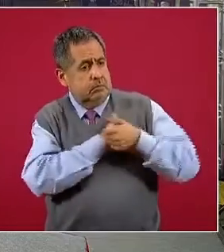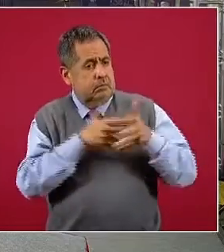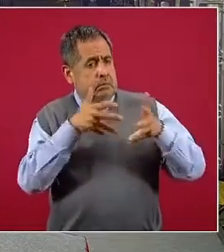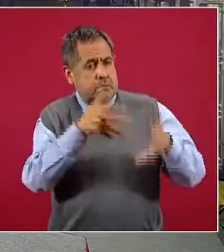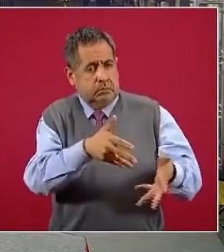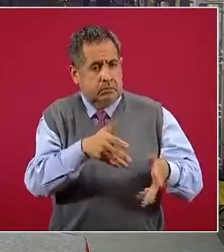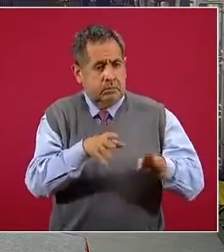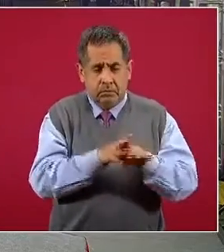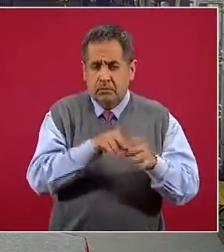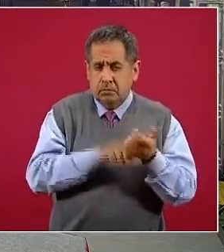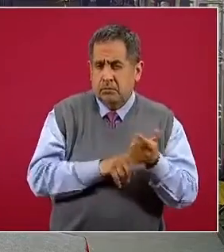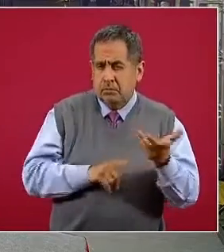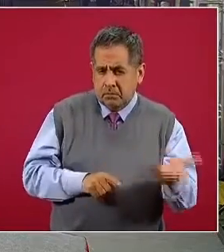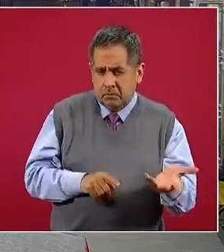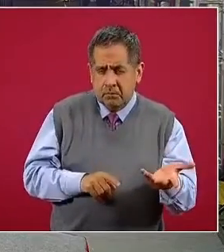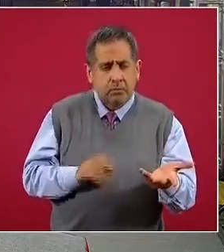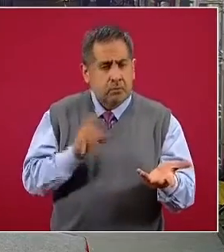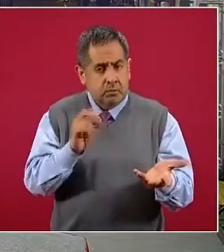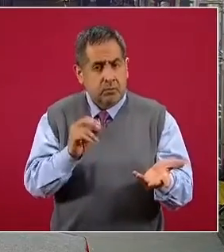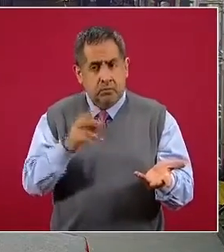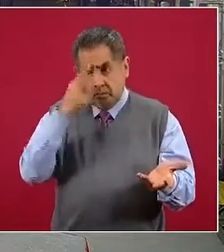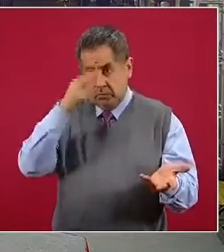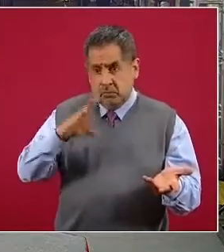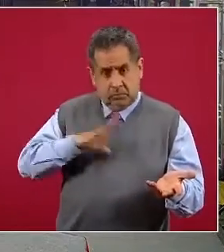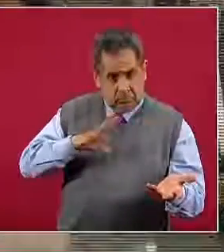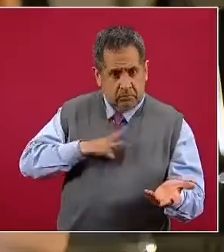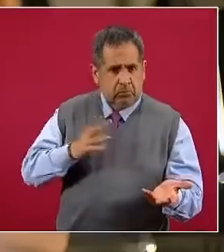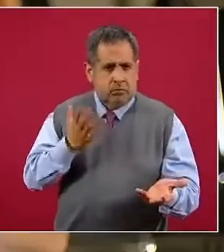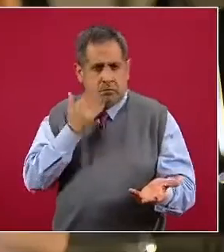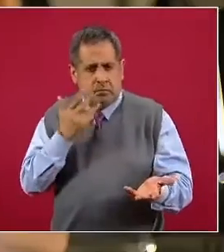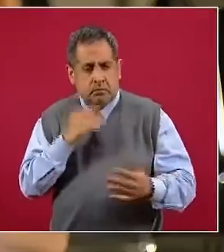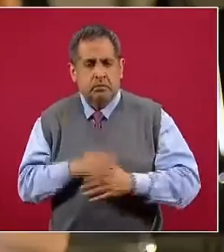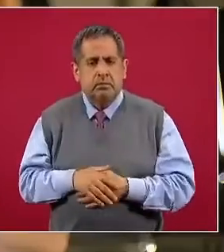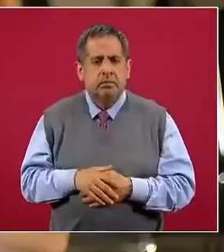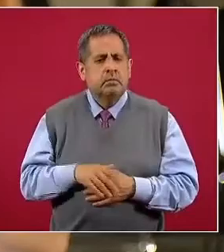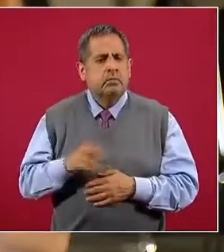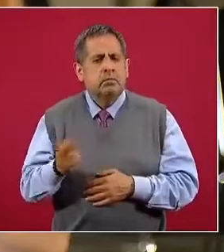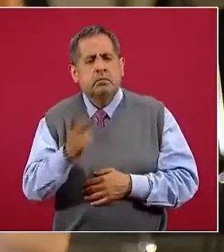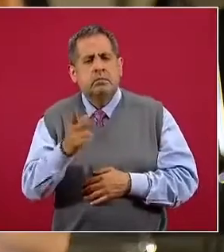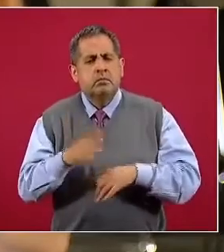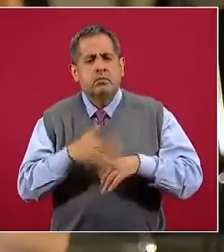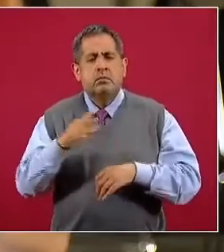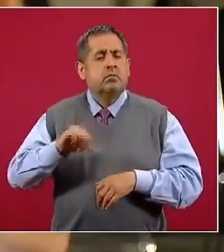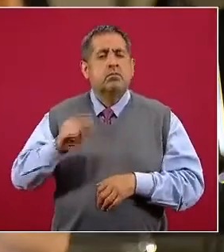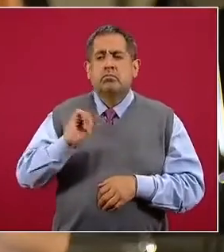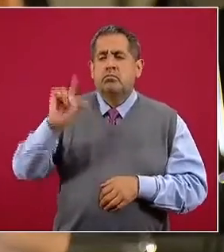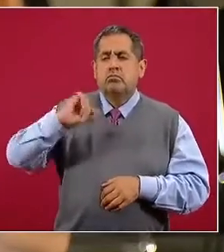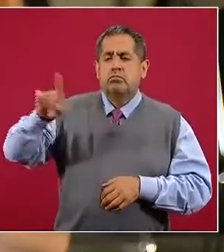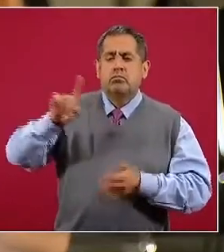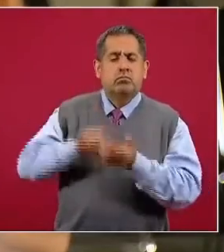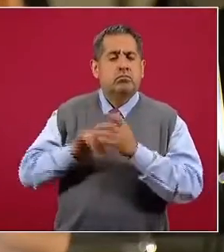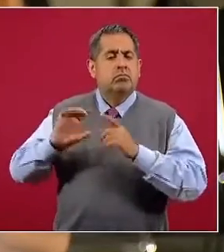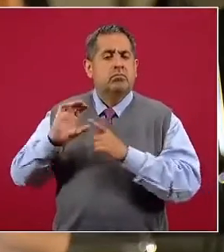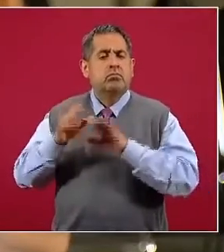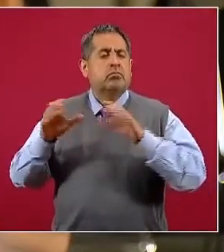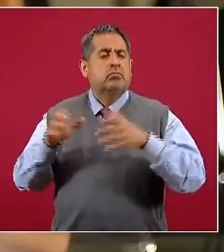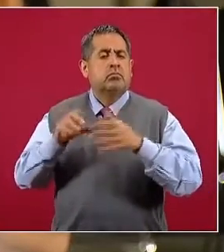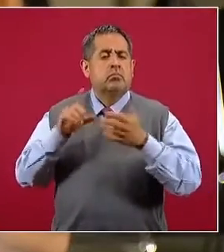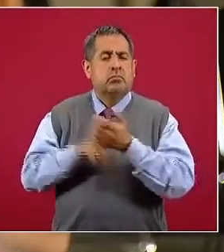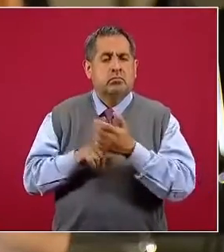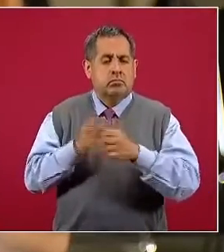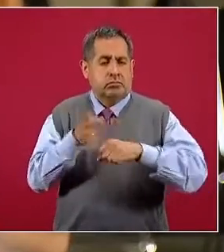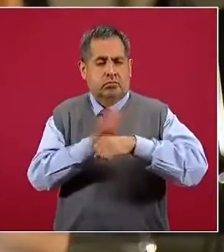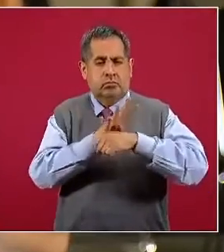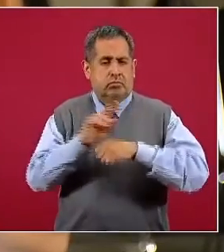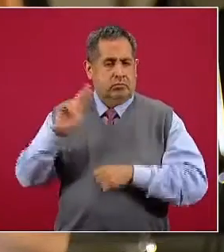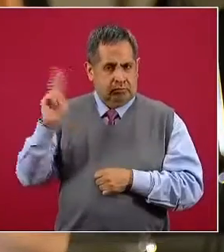las entidades federativas, o con qué equipo se encuentra actualmente? Pregunto porque hoy especialistas de la Comisión para la Atención de Coronavirus